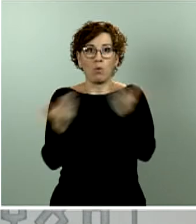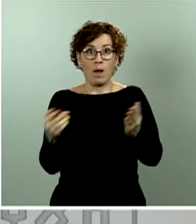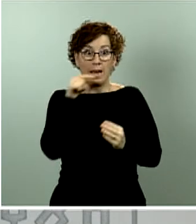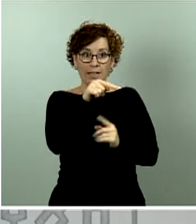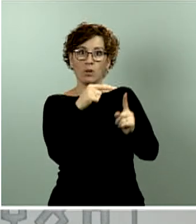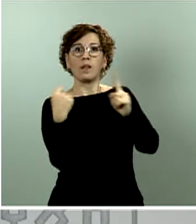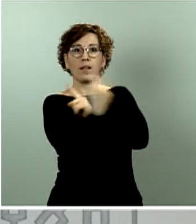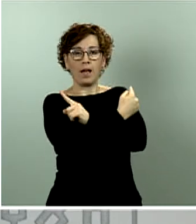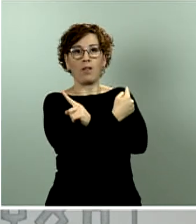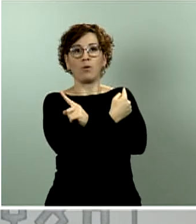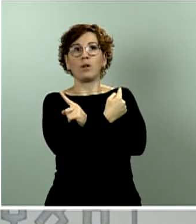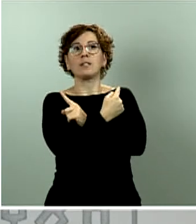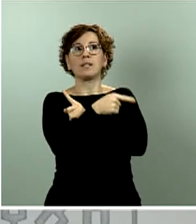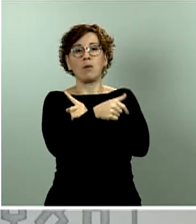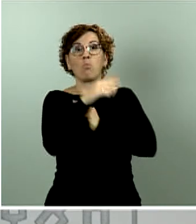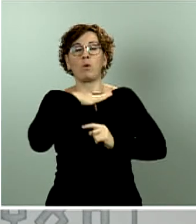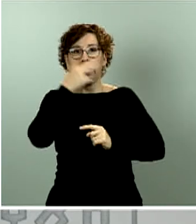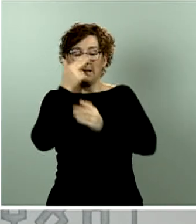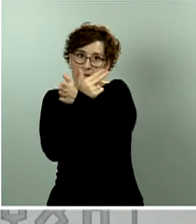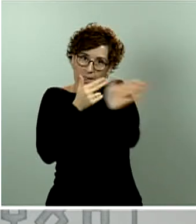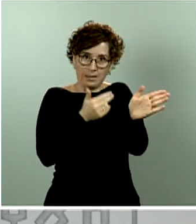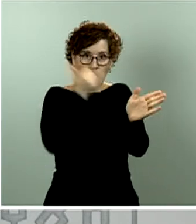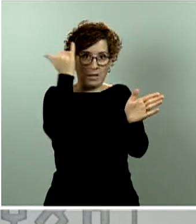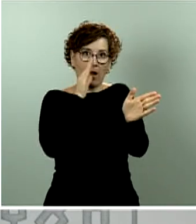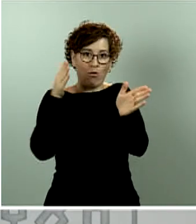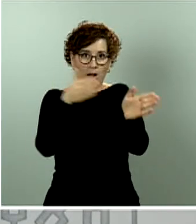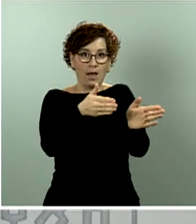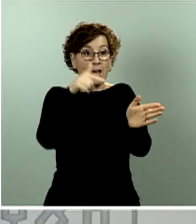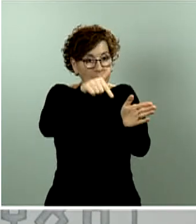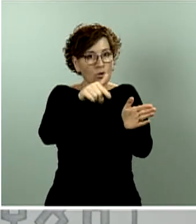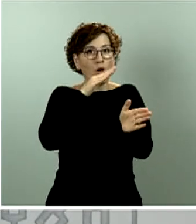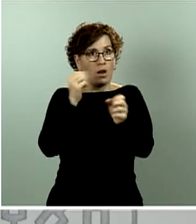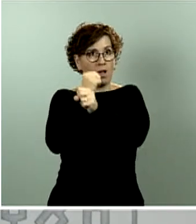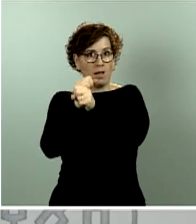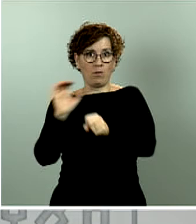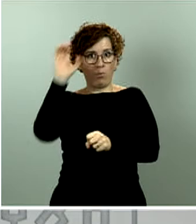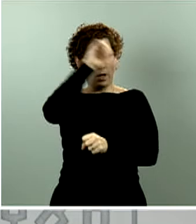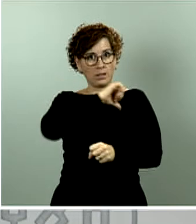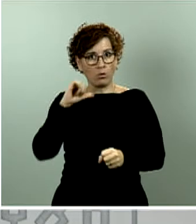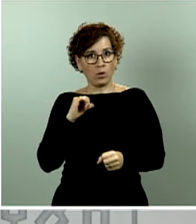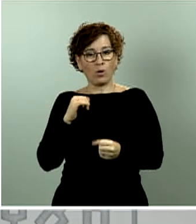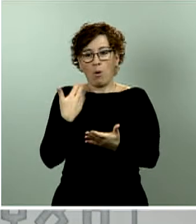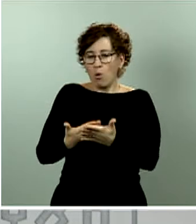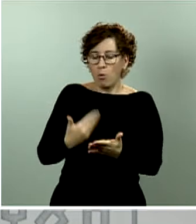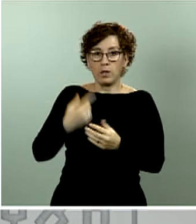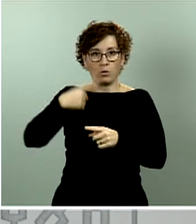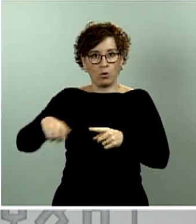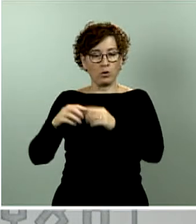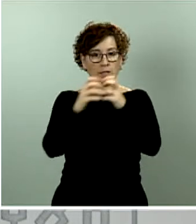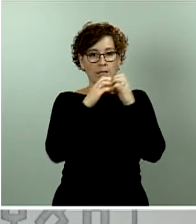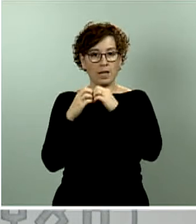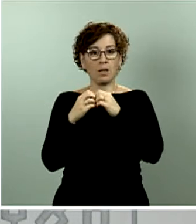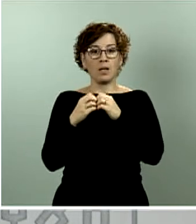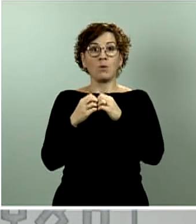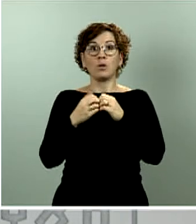diferentes documentos que se van trabajando con las comunidades autónomas y que en su momento, cuando tengamos las definiciones correctas y la capacidad para proveerlos,